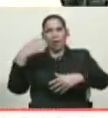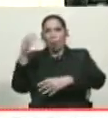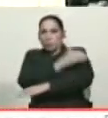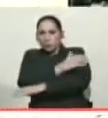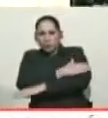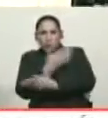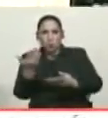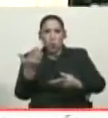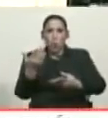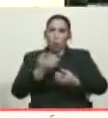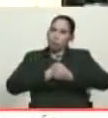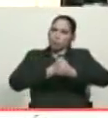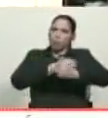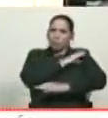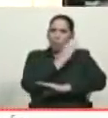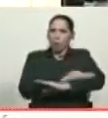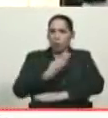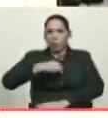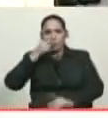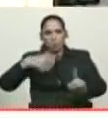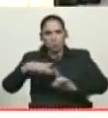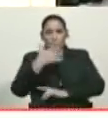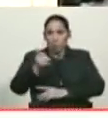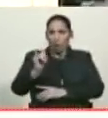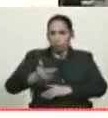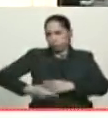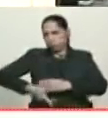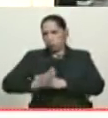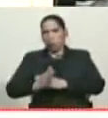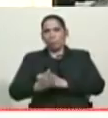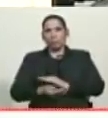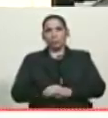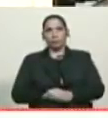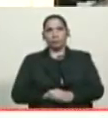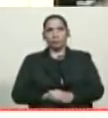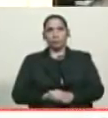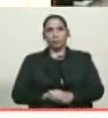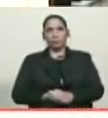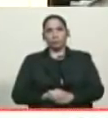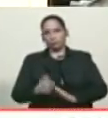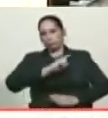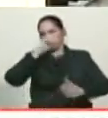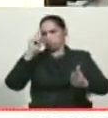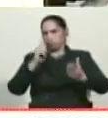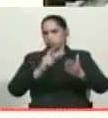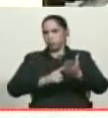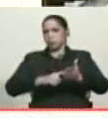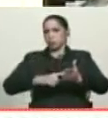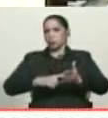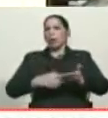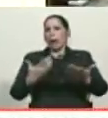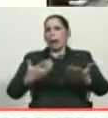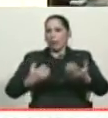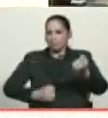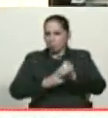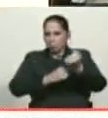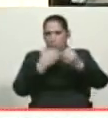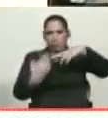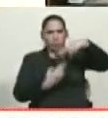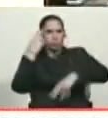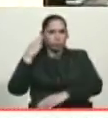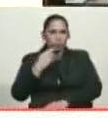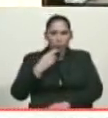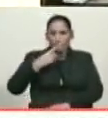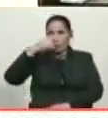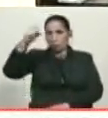pueblo, la condición que tiene nuestro pueblo de estar absolutamente resteado con la revolución bolivariana, con Nicolás